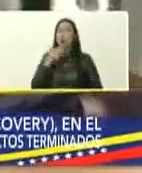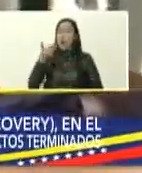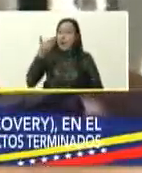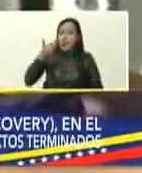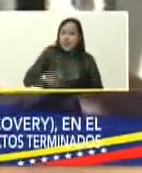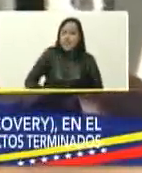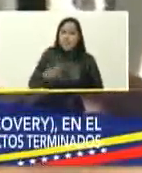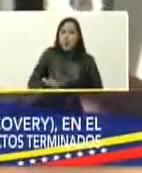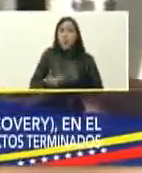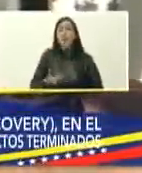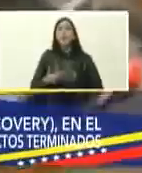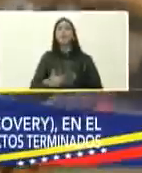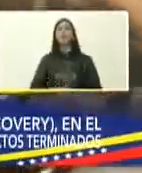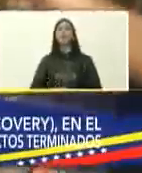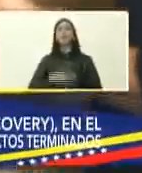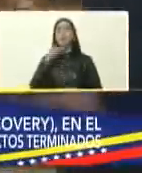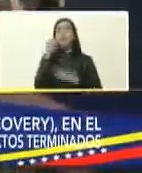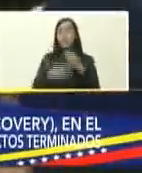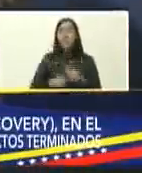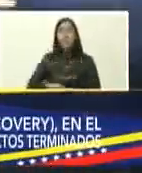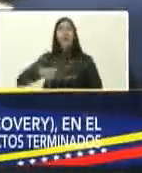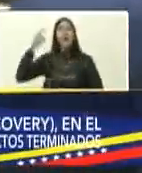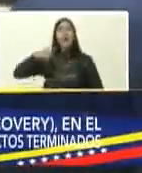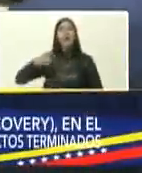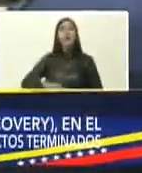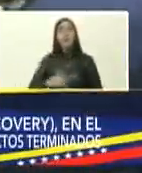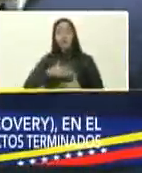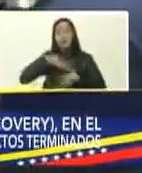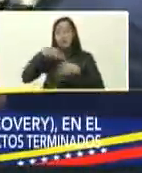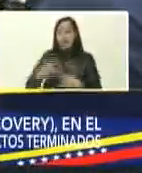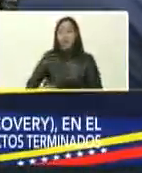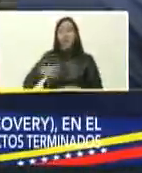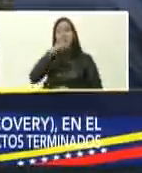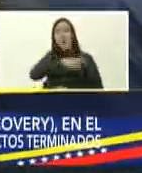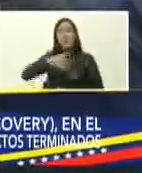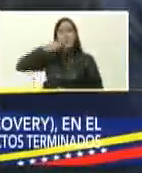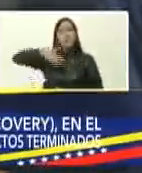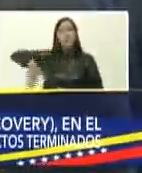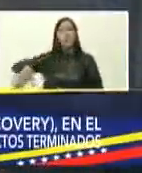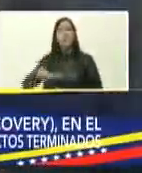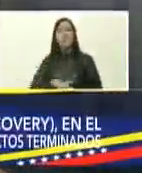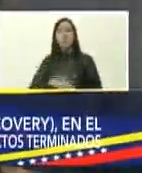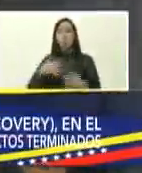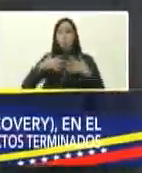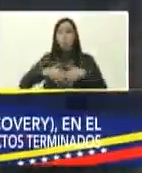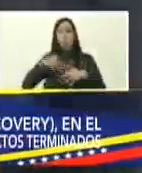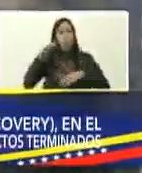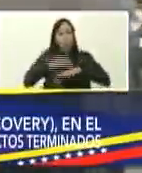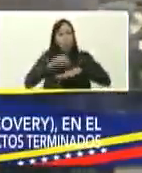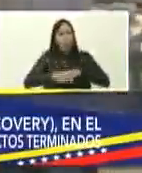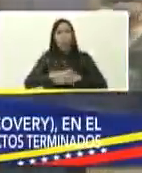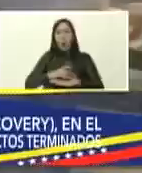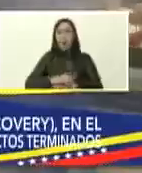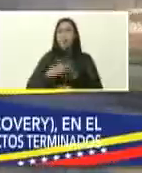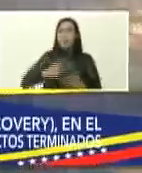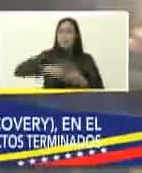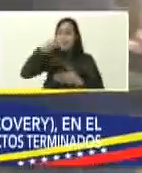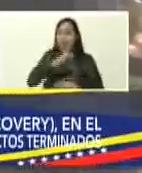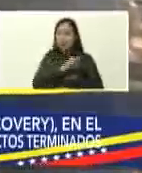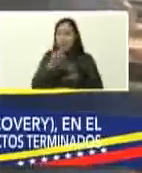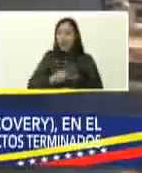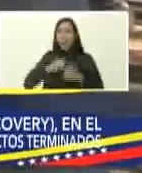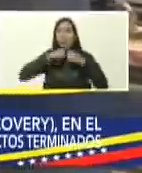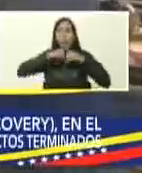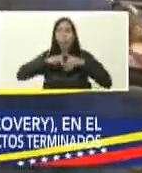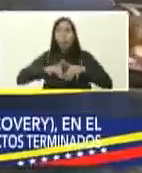importante primero satisfacer la necesidad nacional. Esta es una empresa que participa del Plan Z y que distribuye no